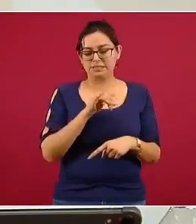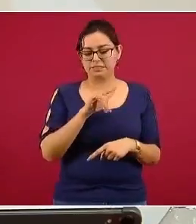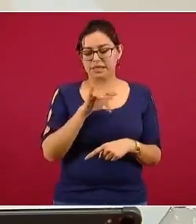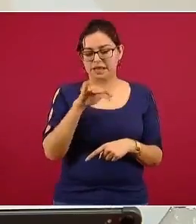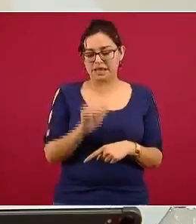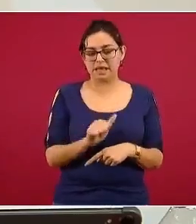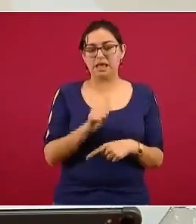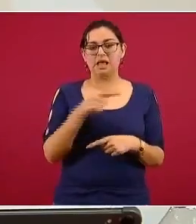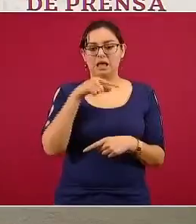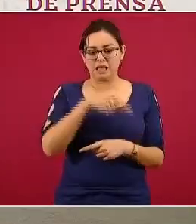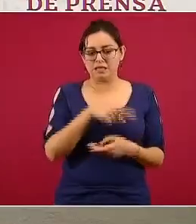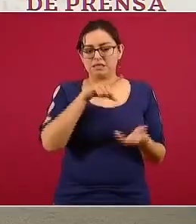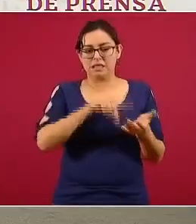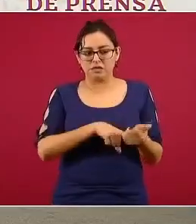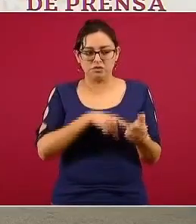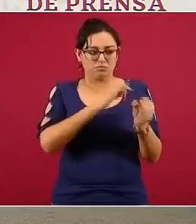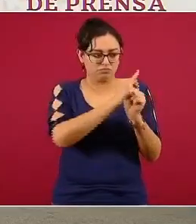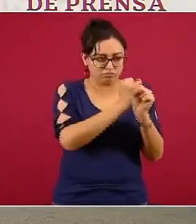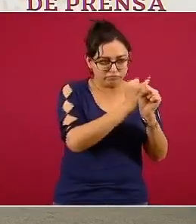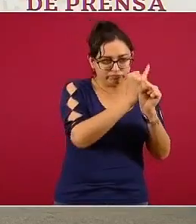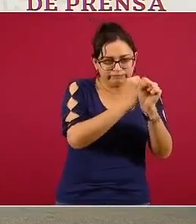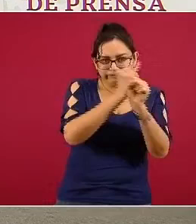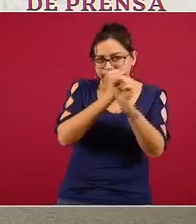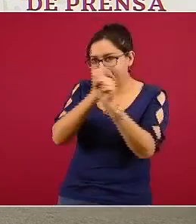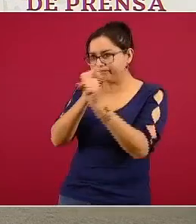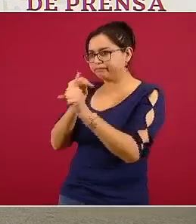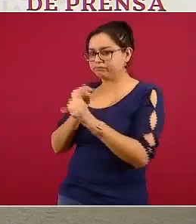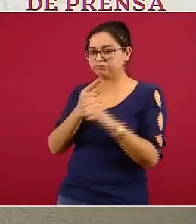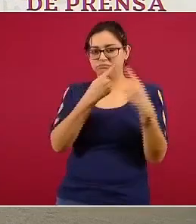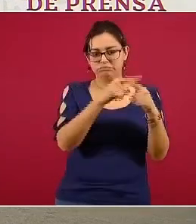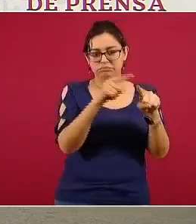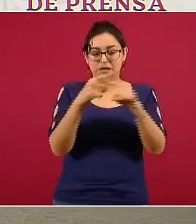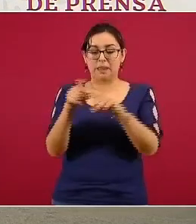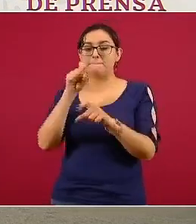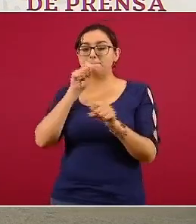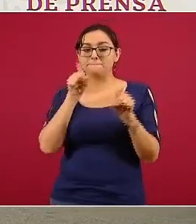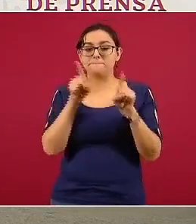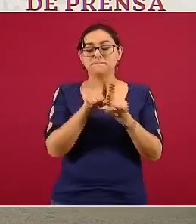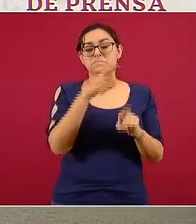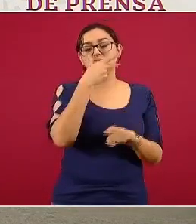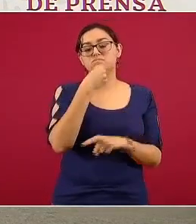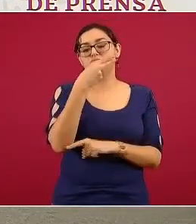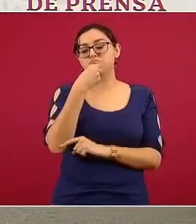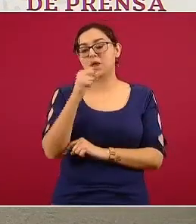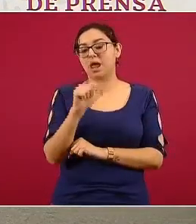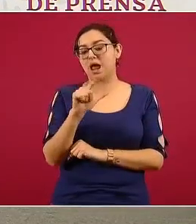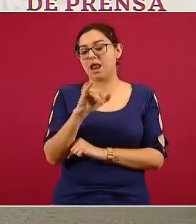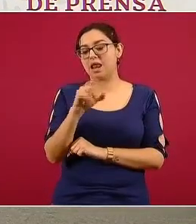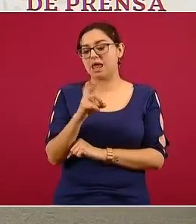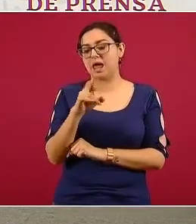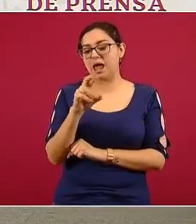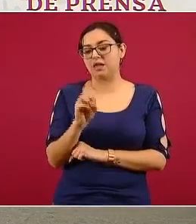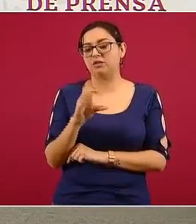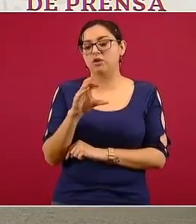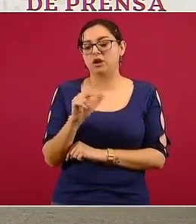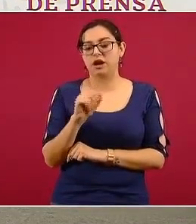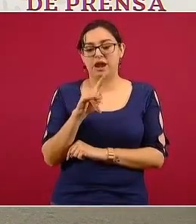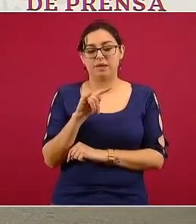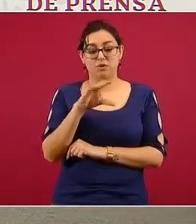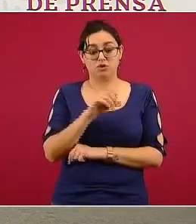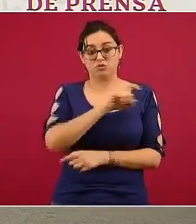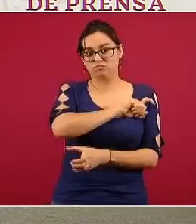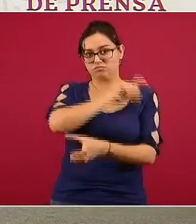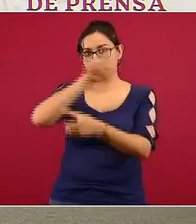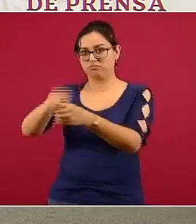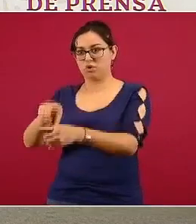varios investigadores de diferentes disciplinas, incluido el doctor Alejandro Cravioto, que también participa en el grupo experto de la OMS, ¿no? Es